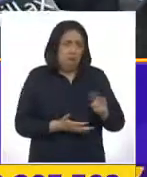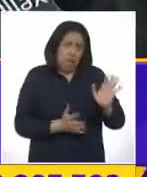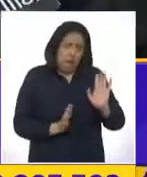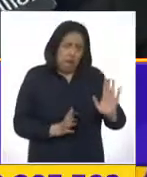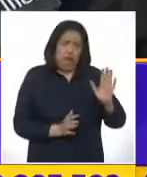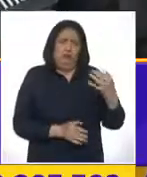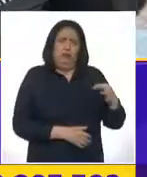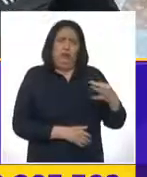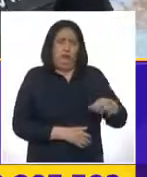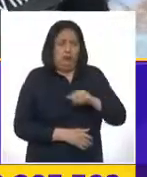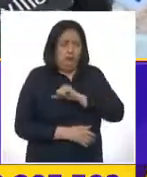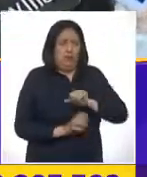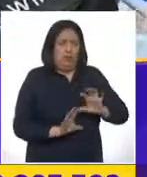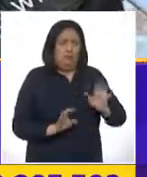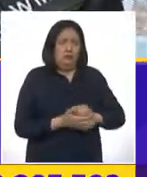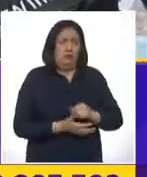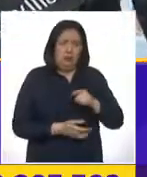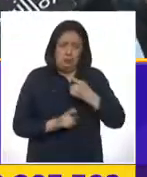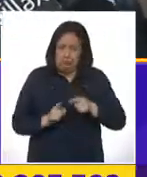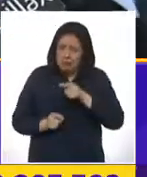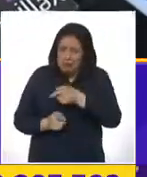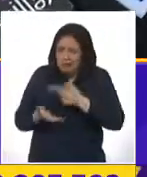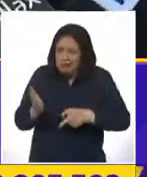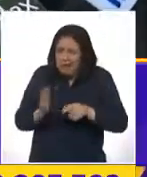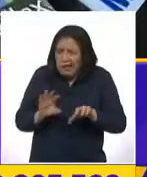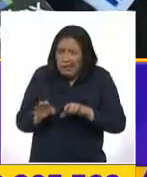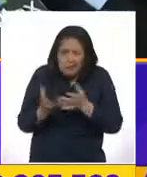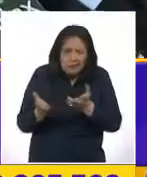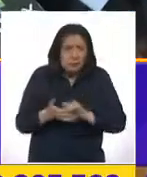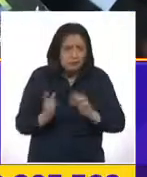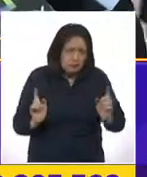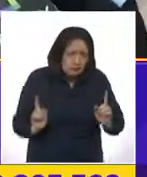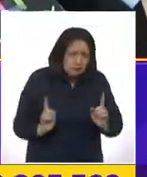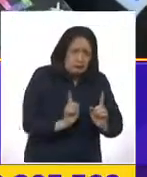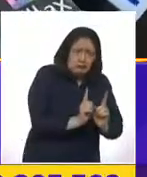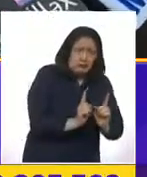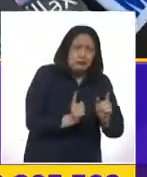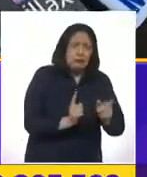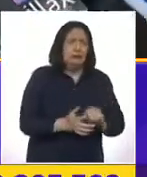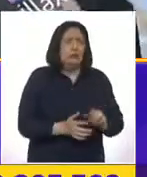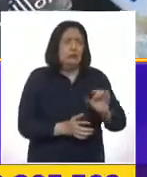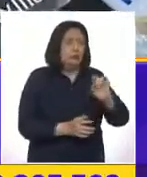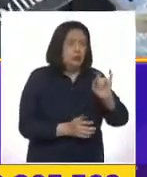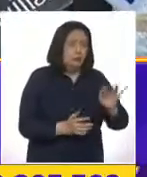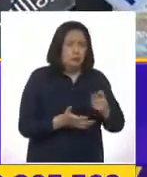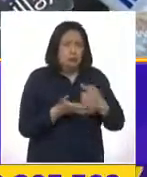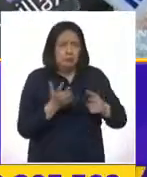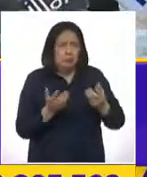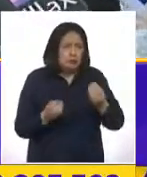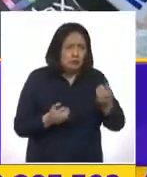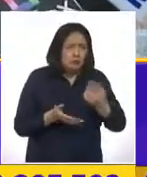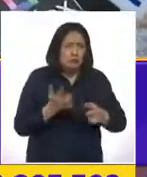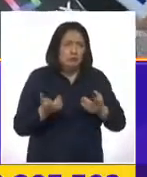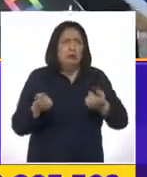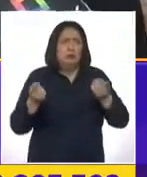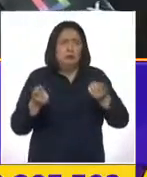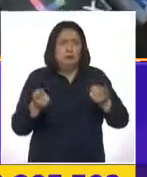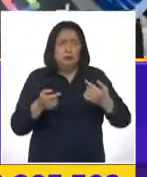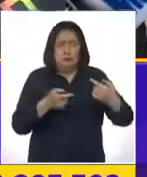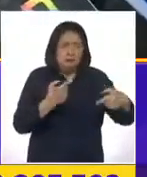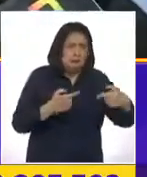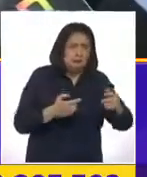actitud, ¿no? Siempre ella actúa de... ¿Pero usted qué estaba realizando? ¿Se acerca el congresista Soto? Sí. Porque había un incidente con el...